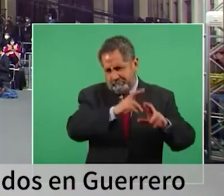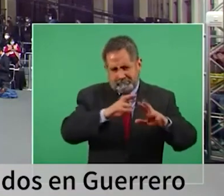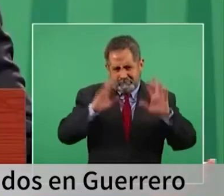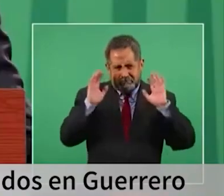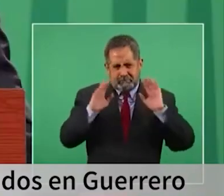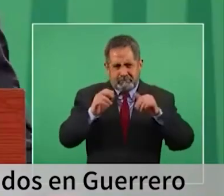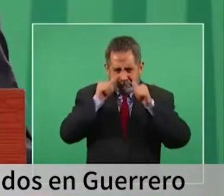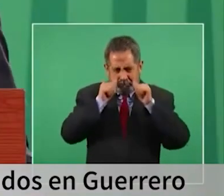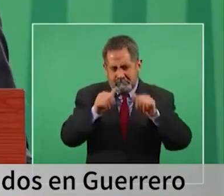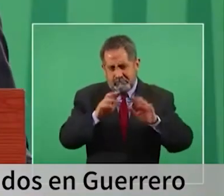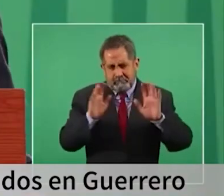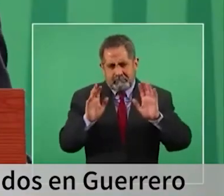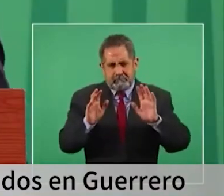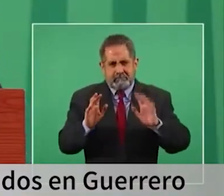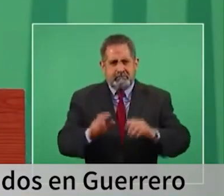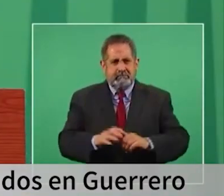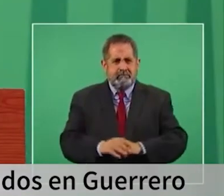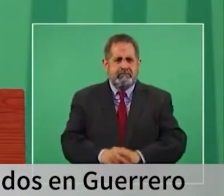tiendo